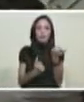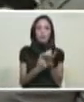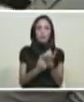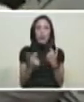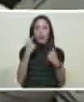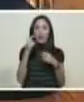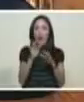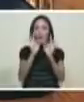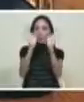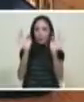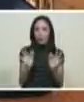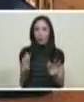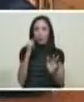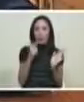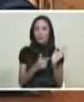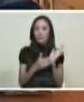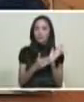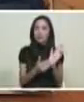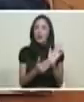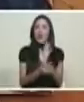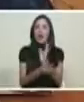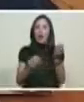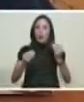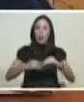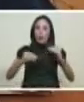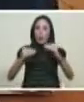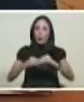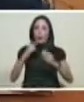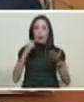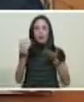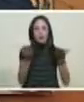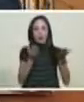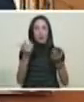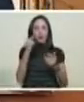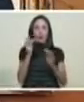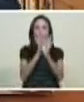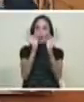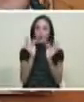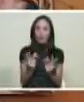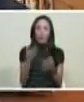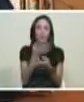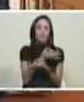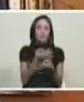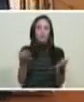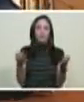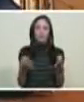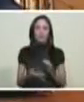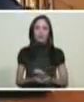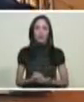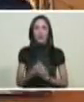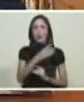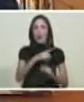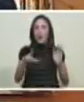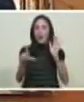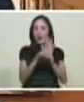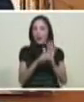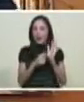formato de los acuerdos de servicios conjuntos que es un formato perfecto legal